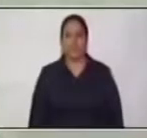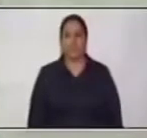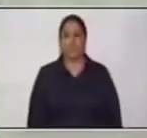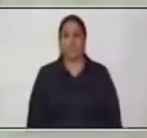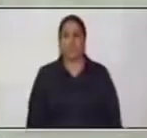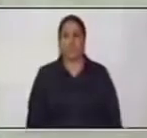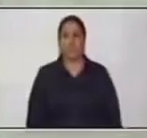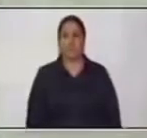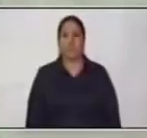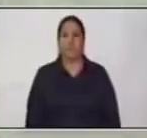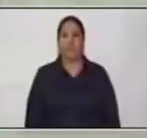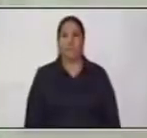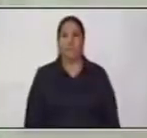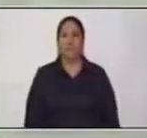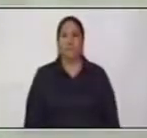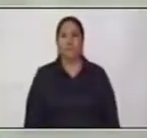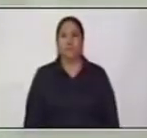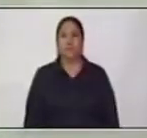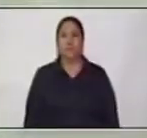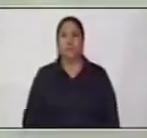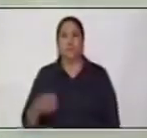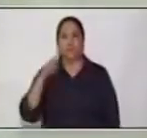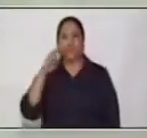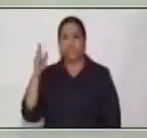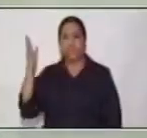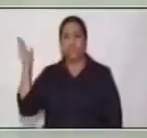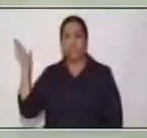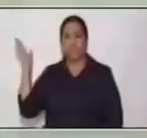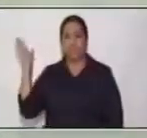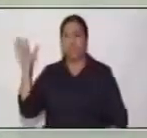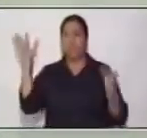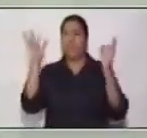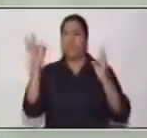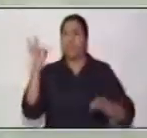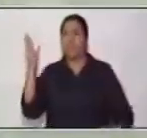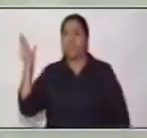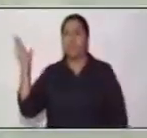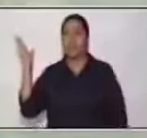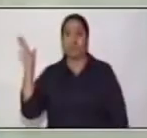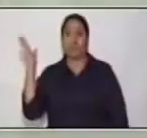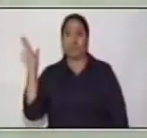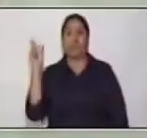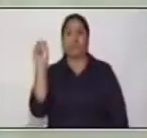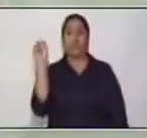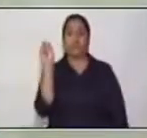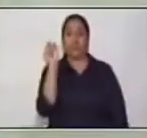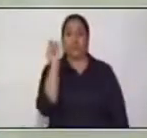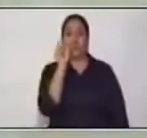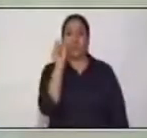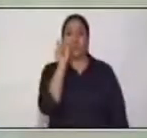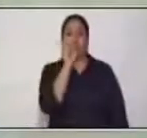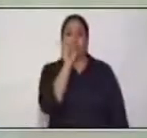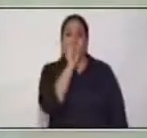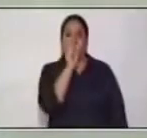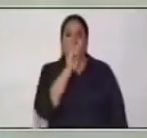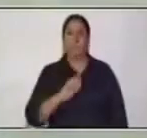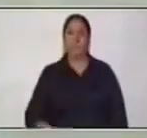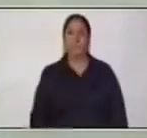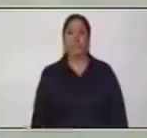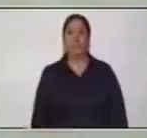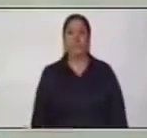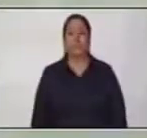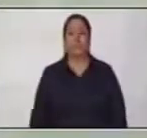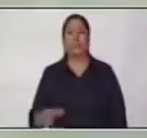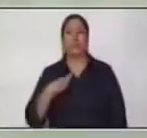aquí está. Así es. Y encontramos que se aproxima a